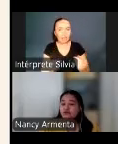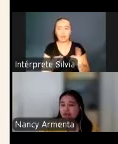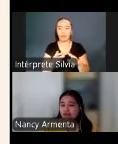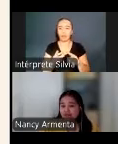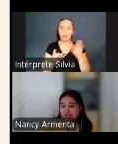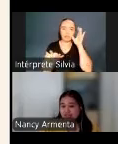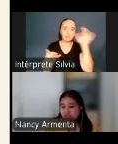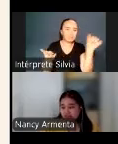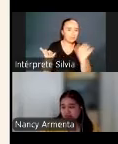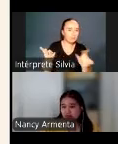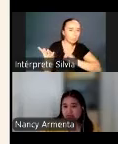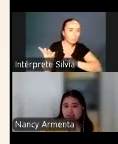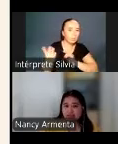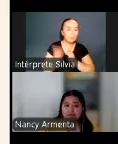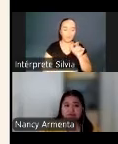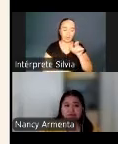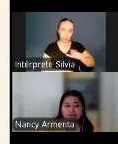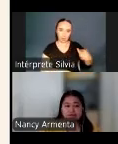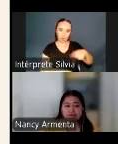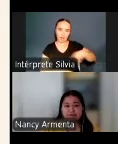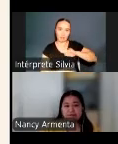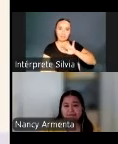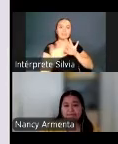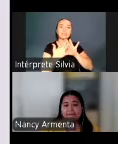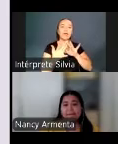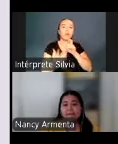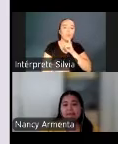cómo son tratadas las personas.